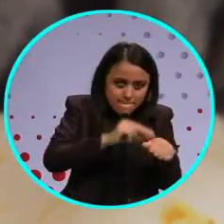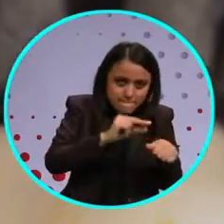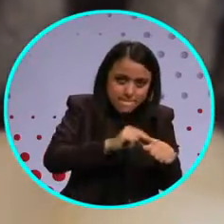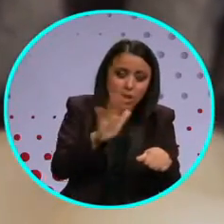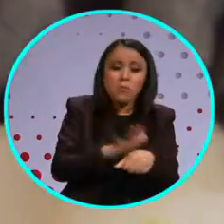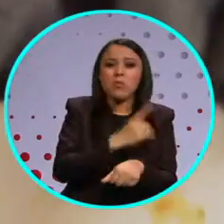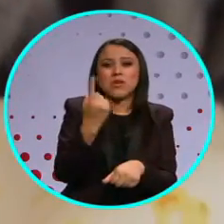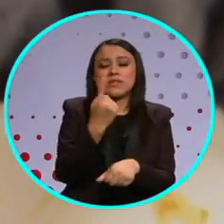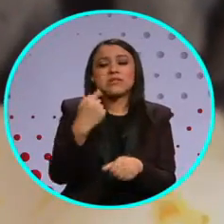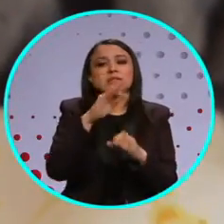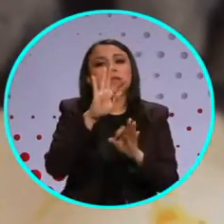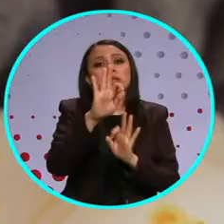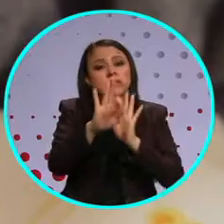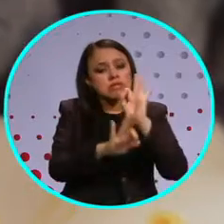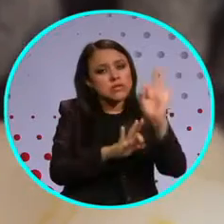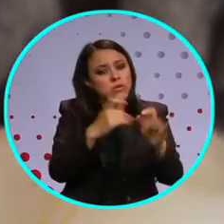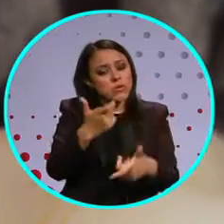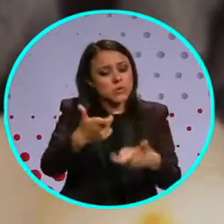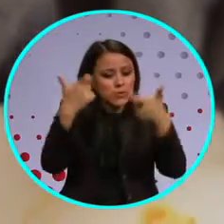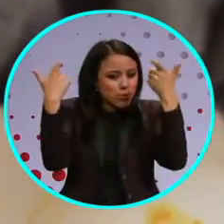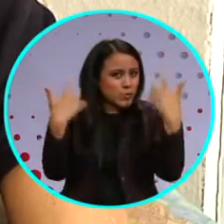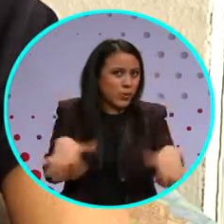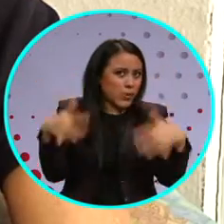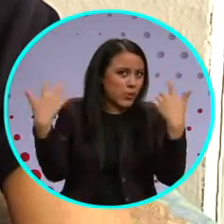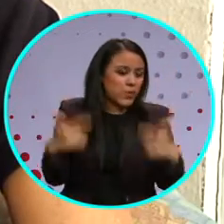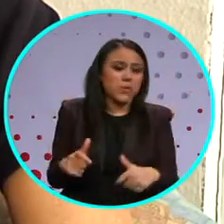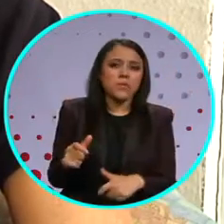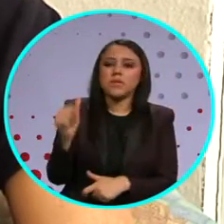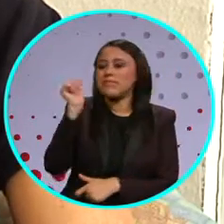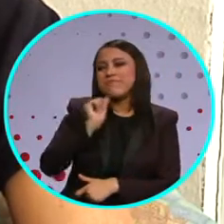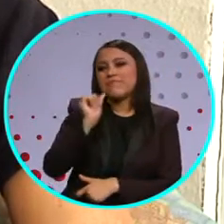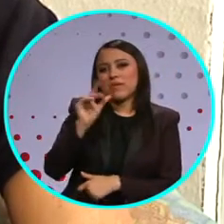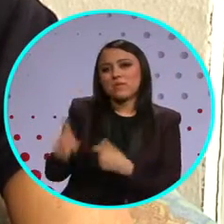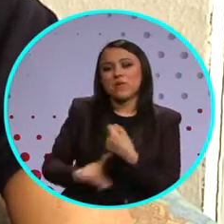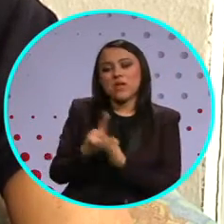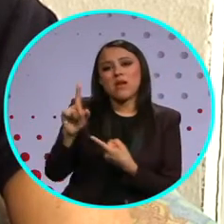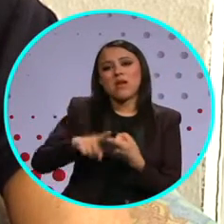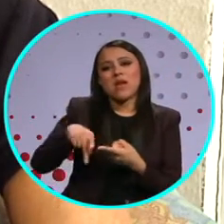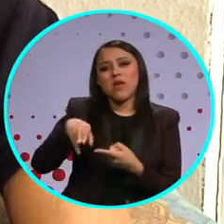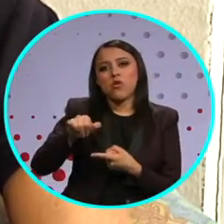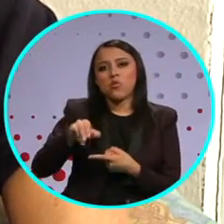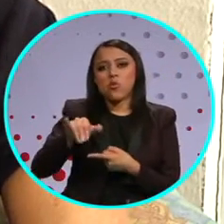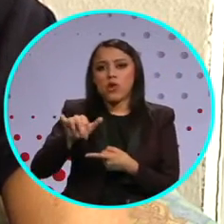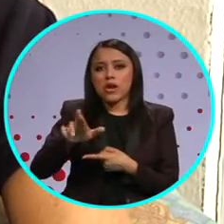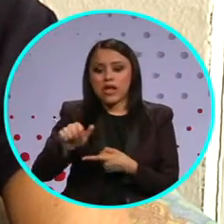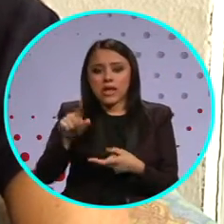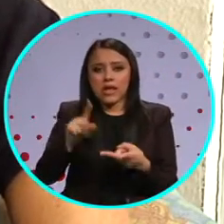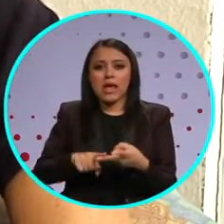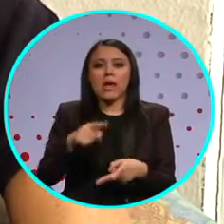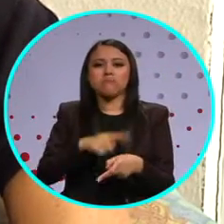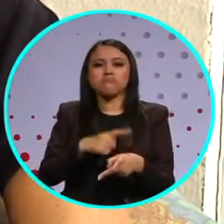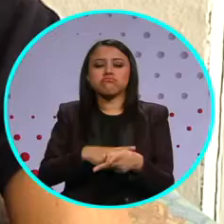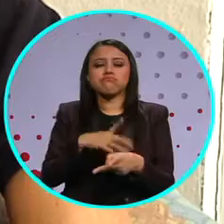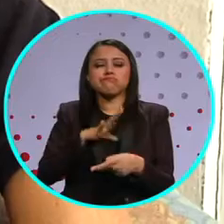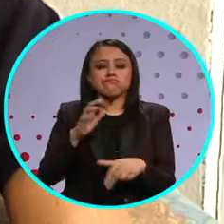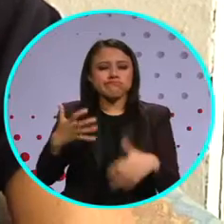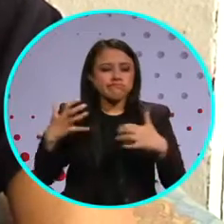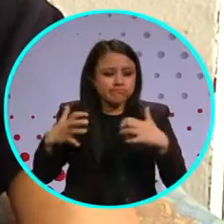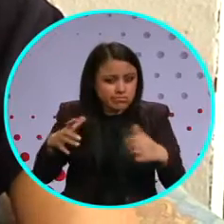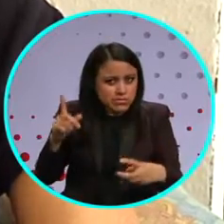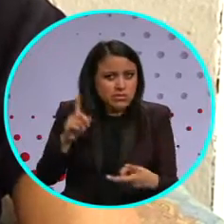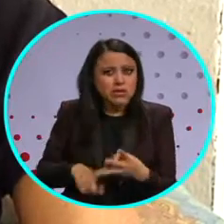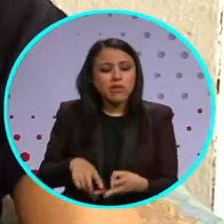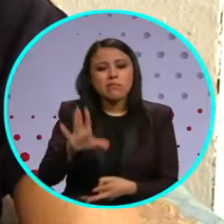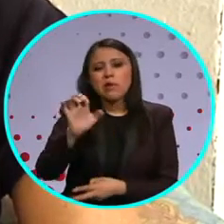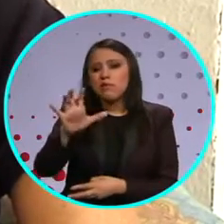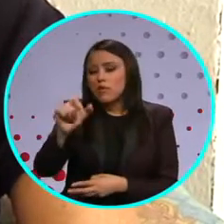el tratamiento que necesita es muy costoso. Siempre ha sufrido neumonías, crisis convulsivas. Sé que es una bebé